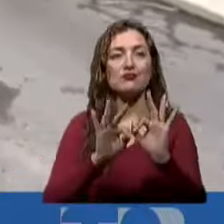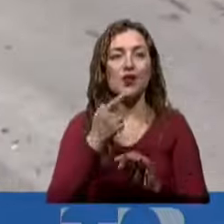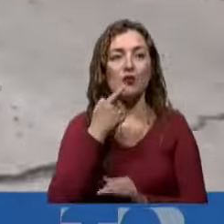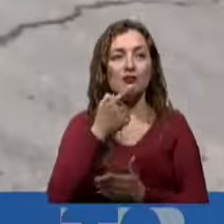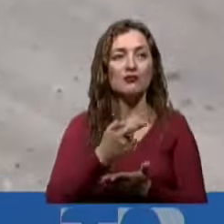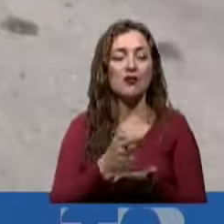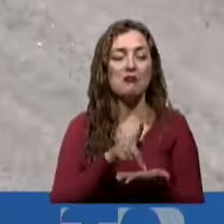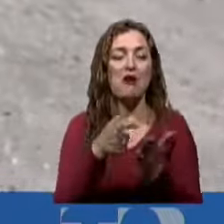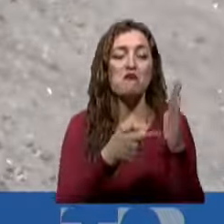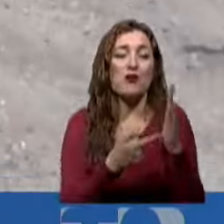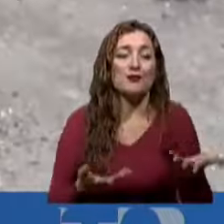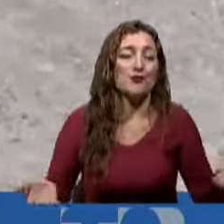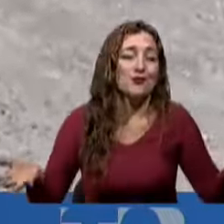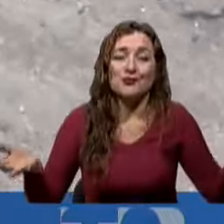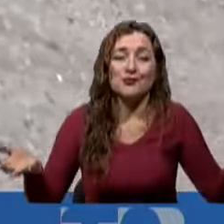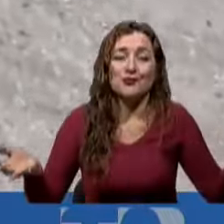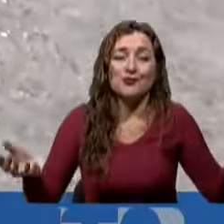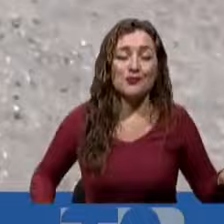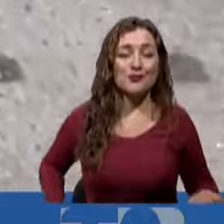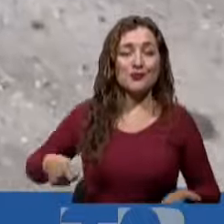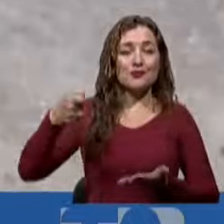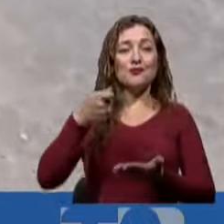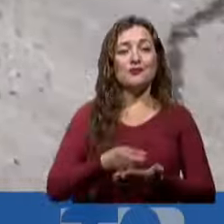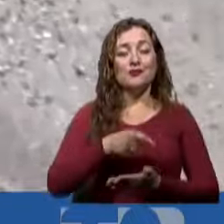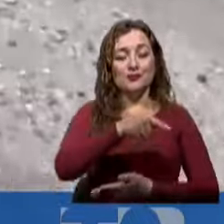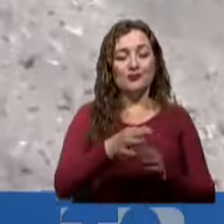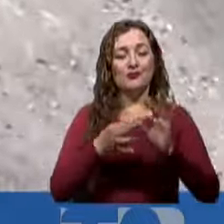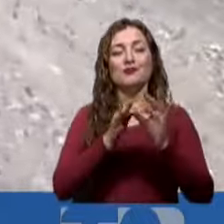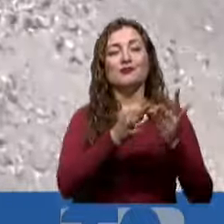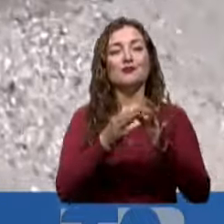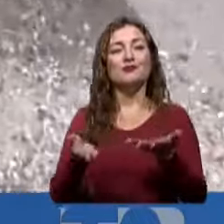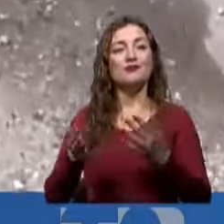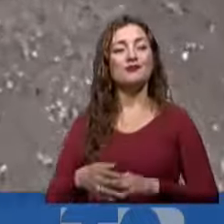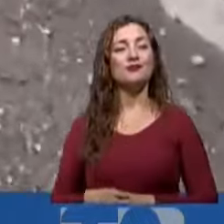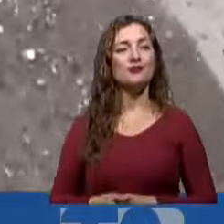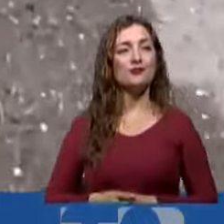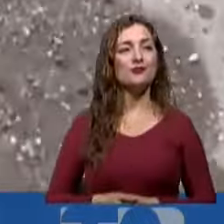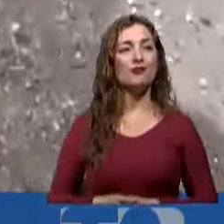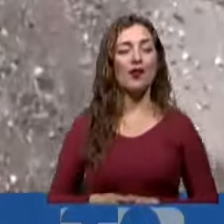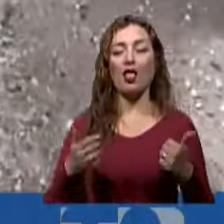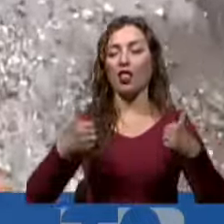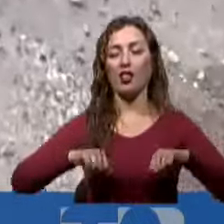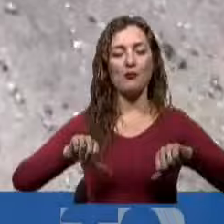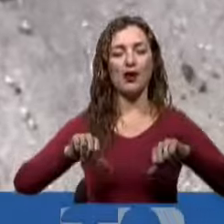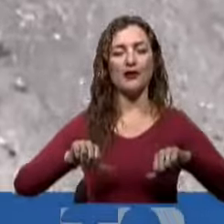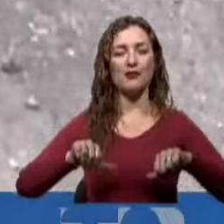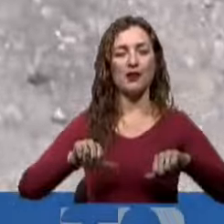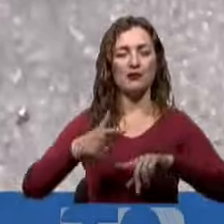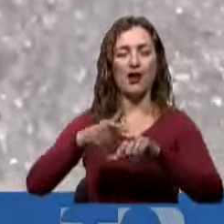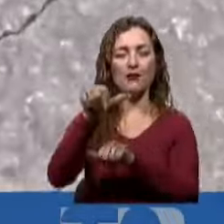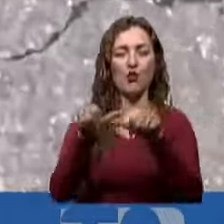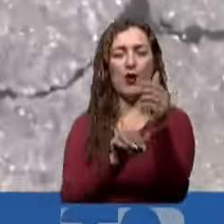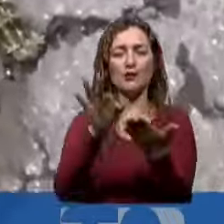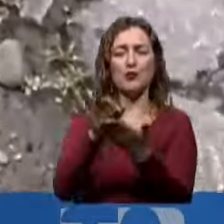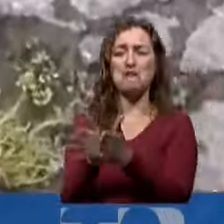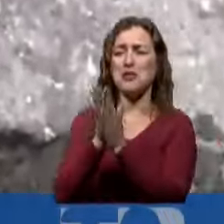vecino, también pagamos impuestos y eso es lo que nos deben a nosotros también recompensar de alguna manera. Y qué pena, porque hay varios pedidos en las